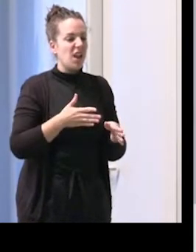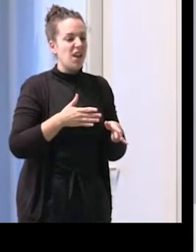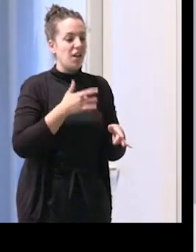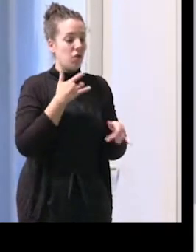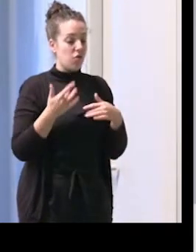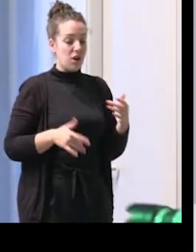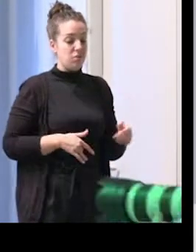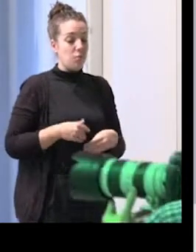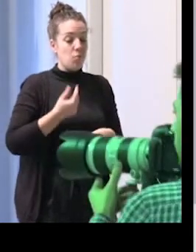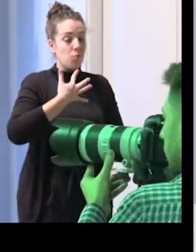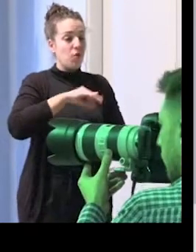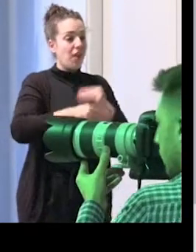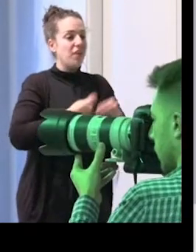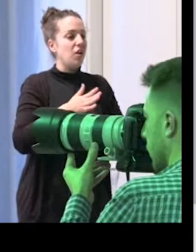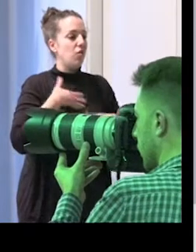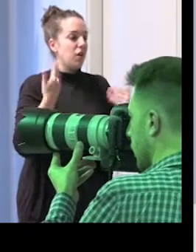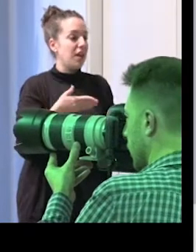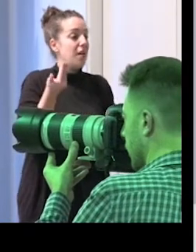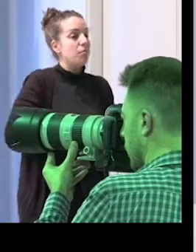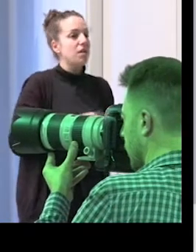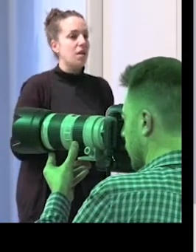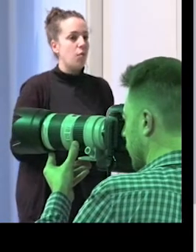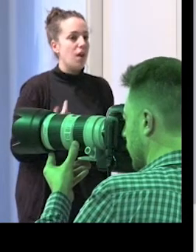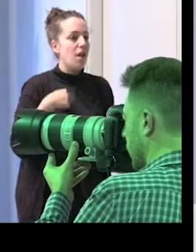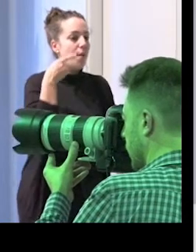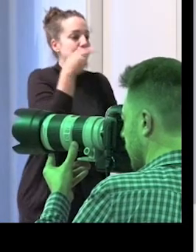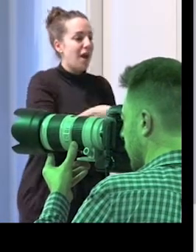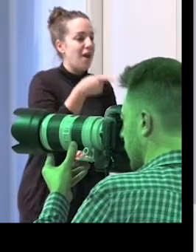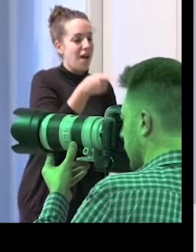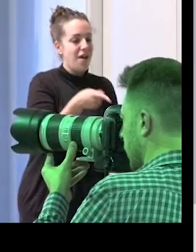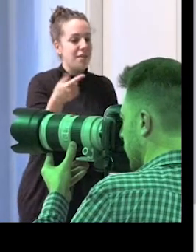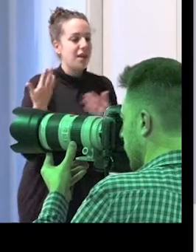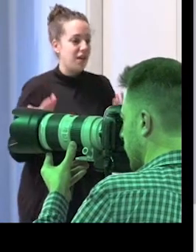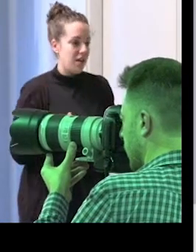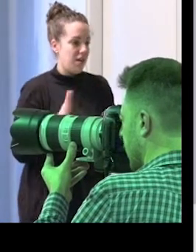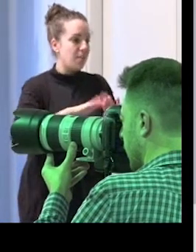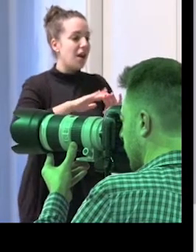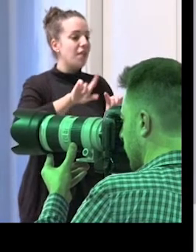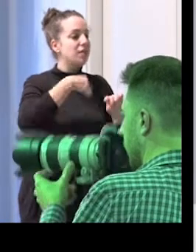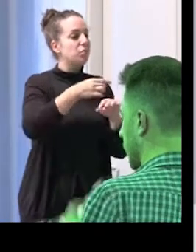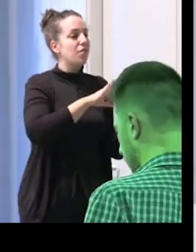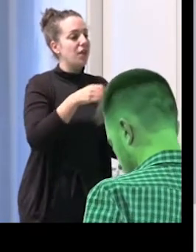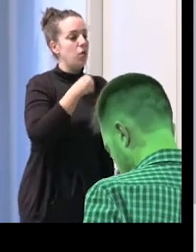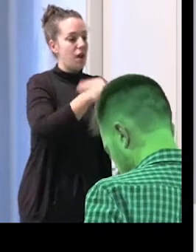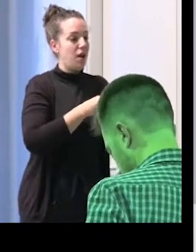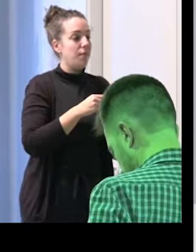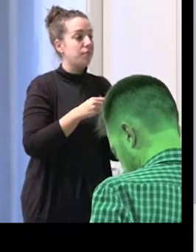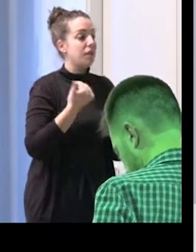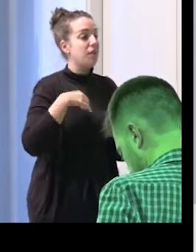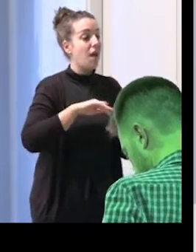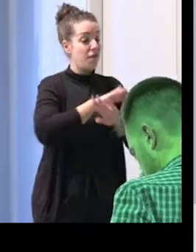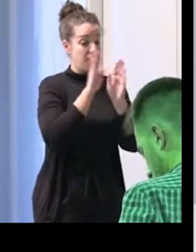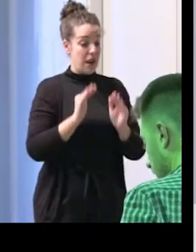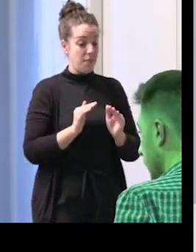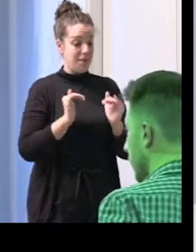Lo importante allí es saber qué instrucción darle a esa célula para que haga lo que uno quiere que haga. Y finalmente, un poco más